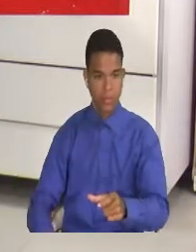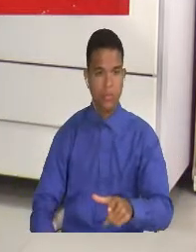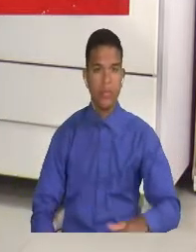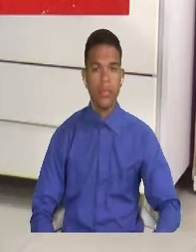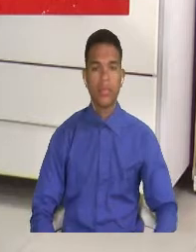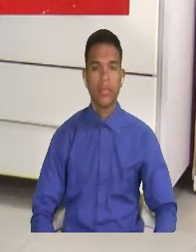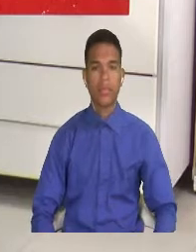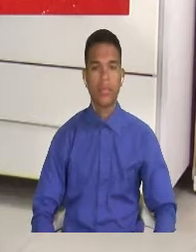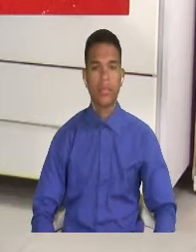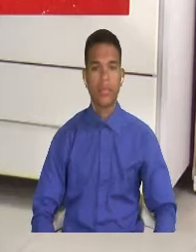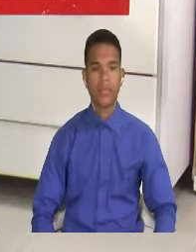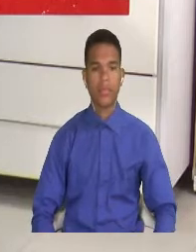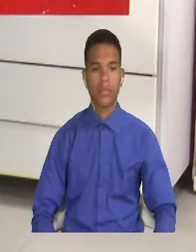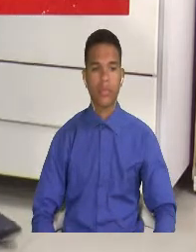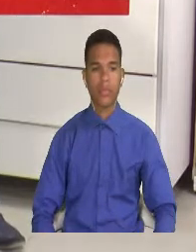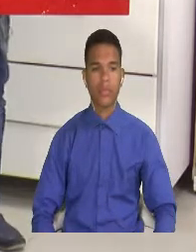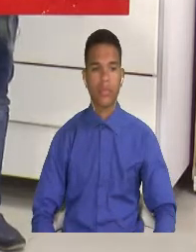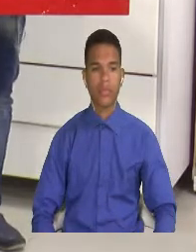miren ustedes.